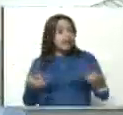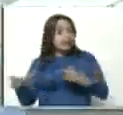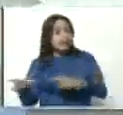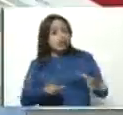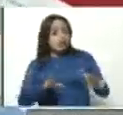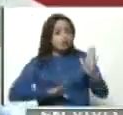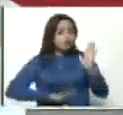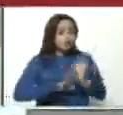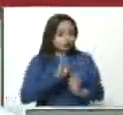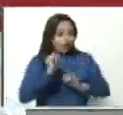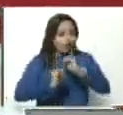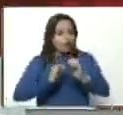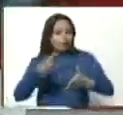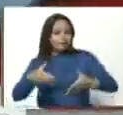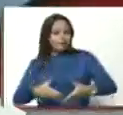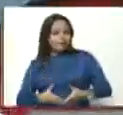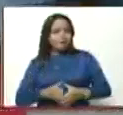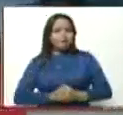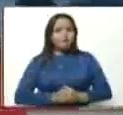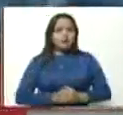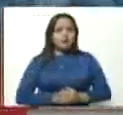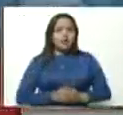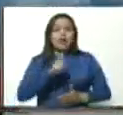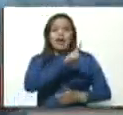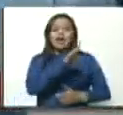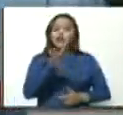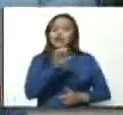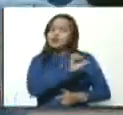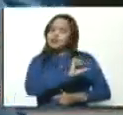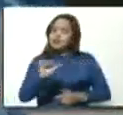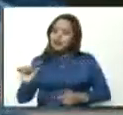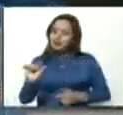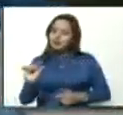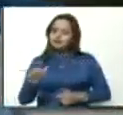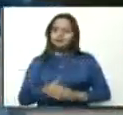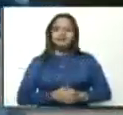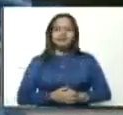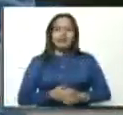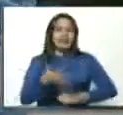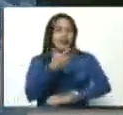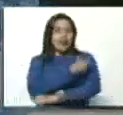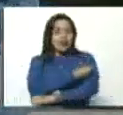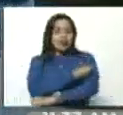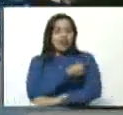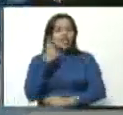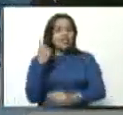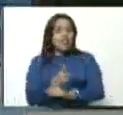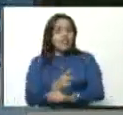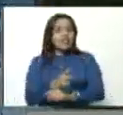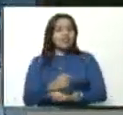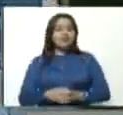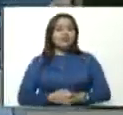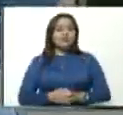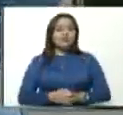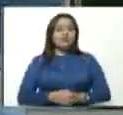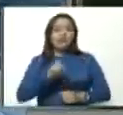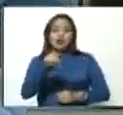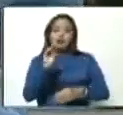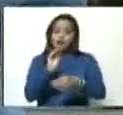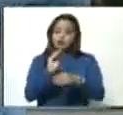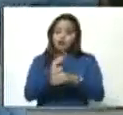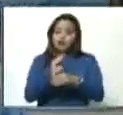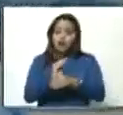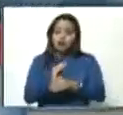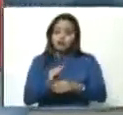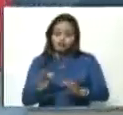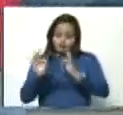después de 14 semanas de gestación, deben vacunarse y de esa manera proveen de